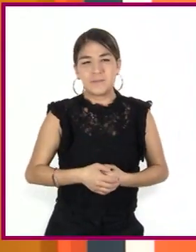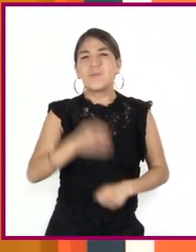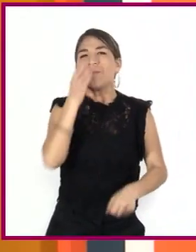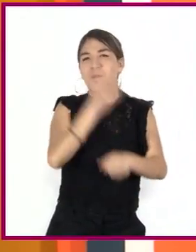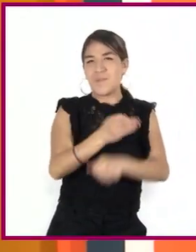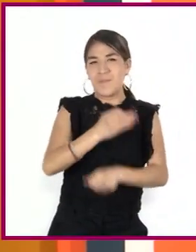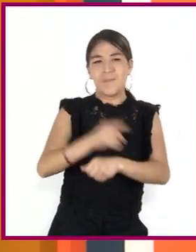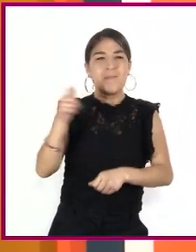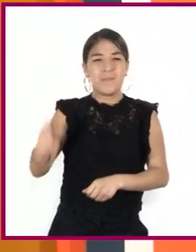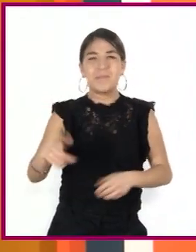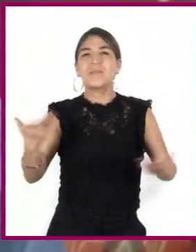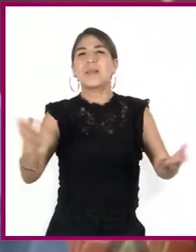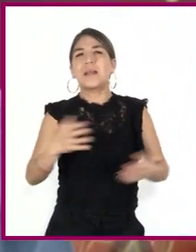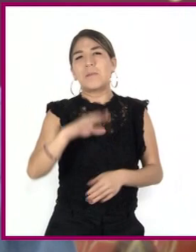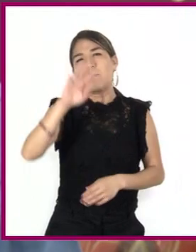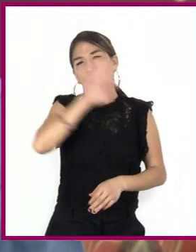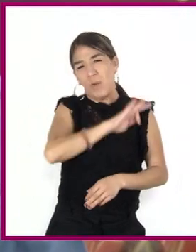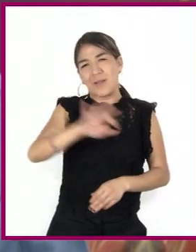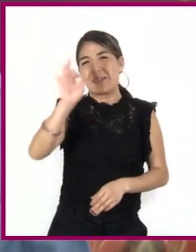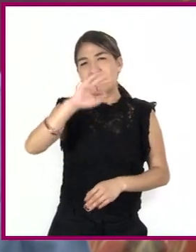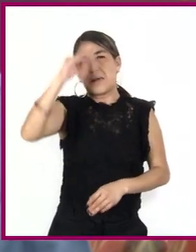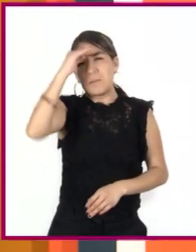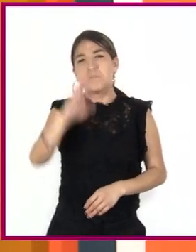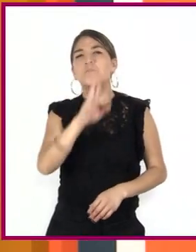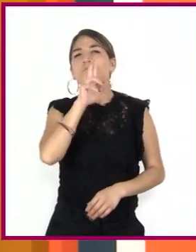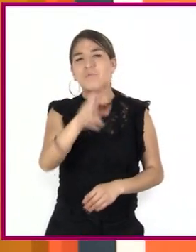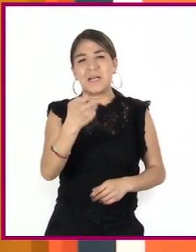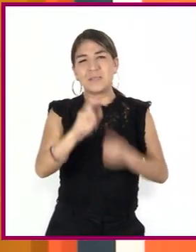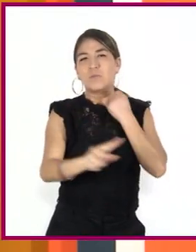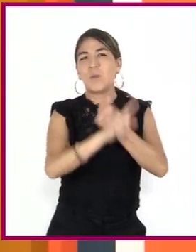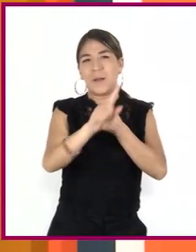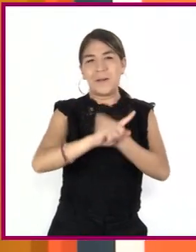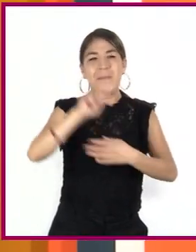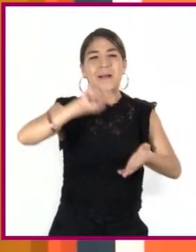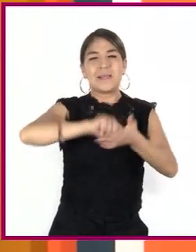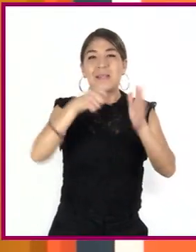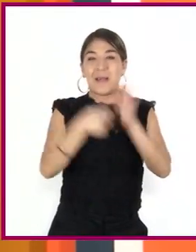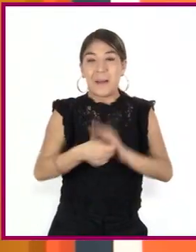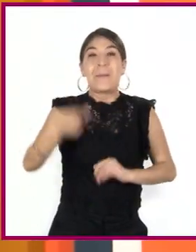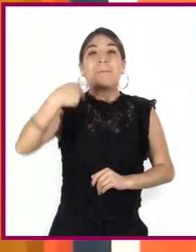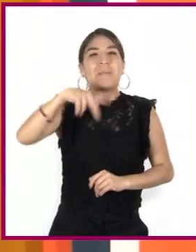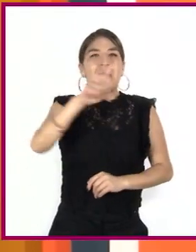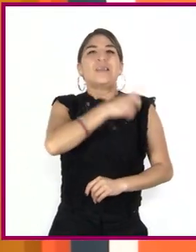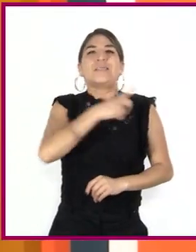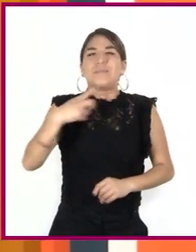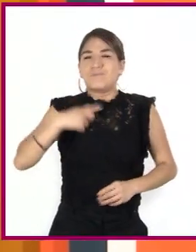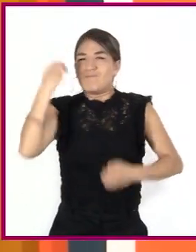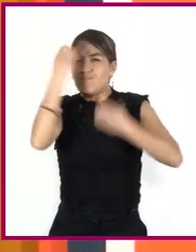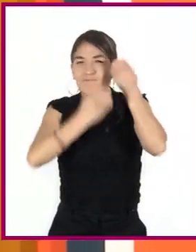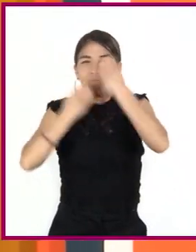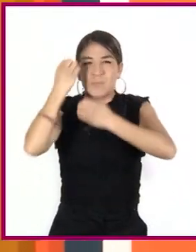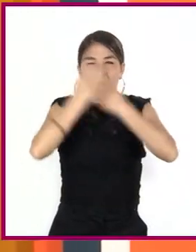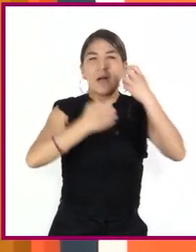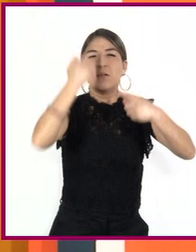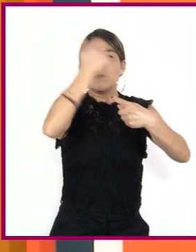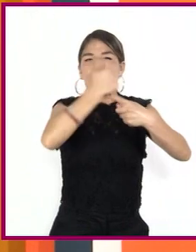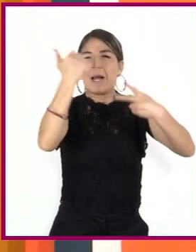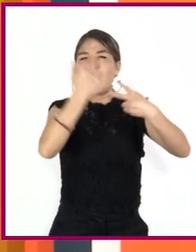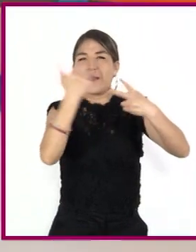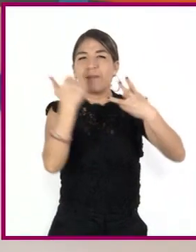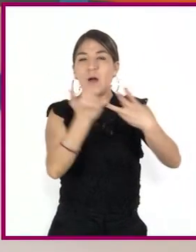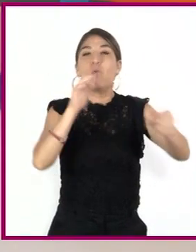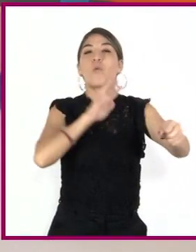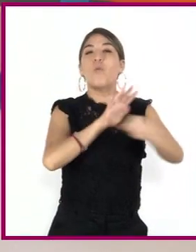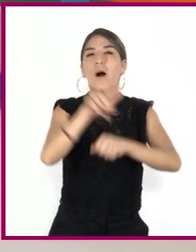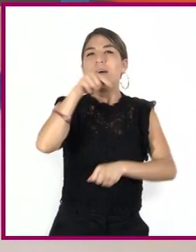plantear aquellas que consideramos podrían resolver el problema técnico de nuestra alumna, pero tendríamos que evaluar cada una para determinar